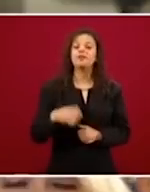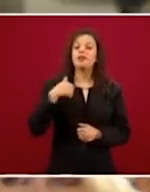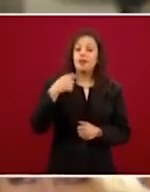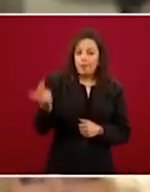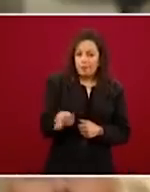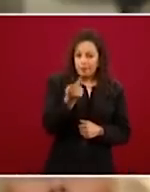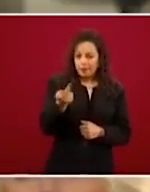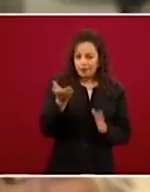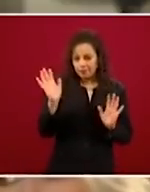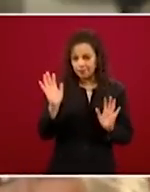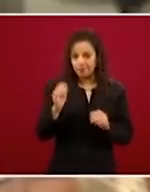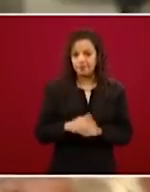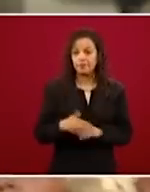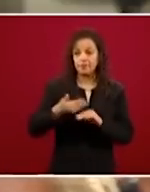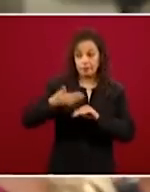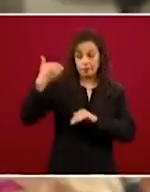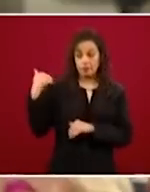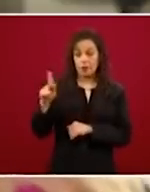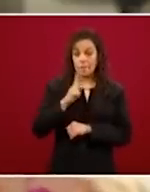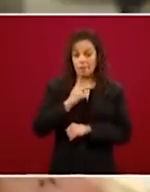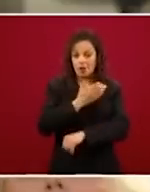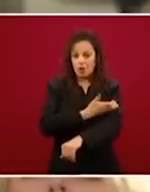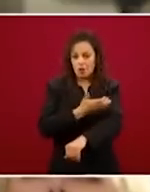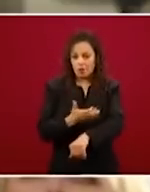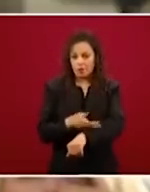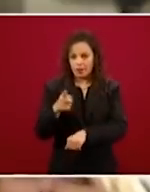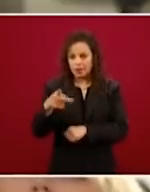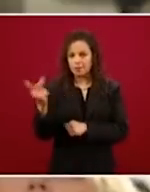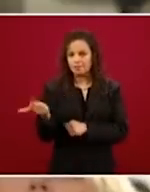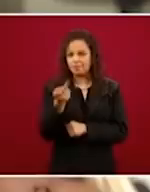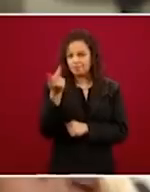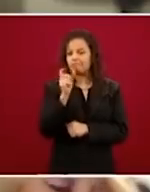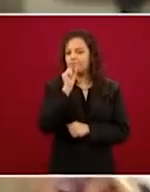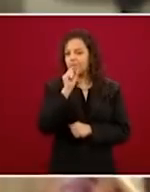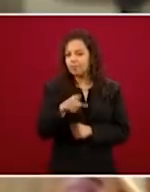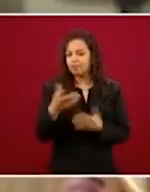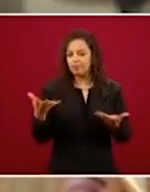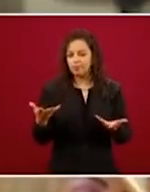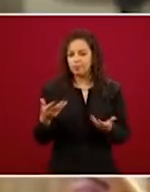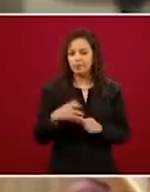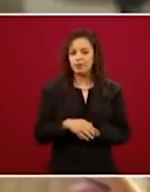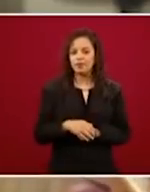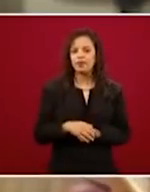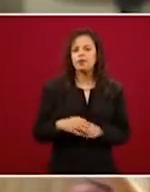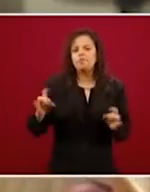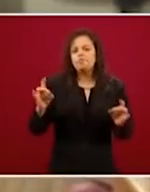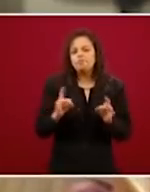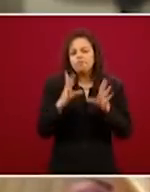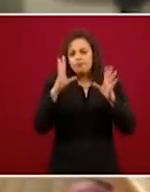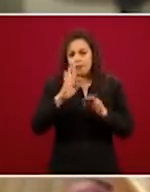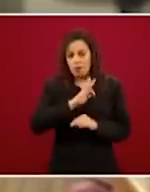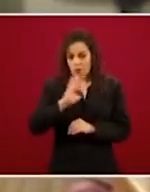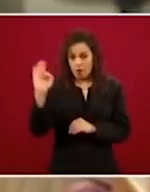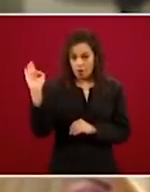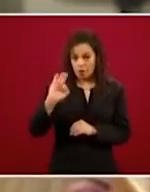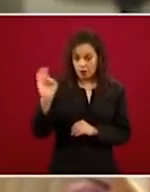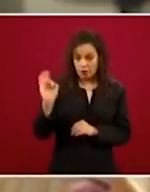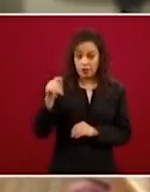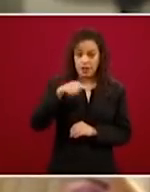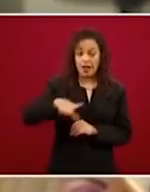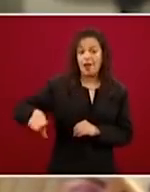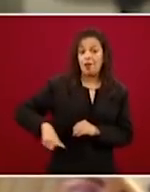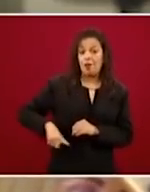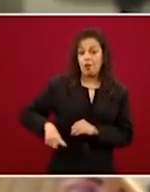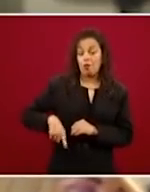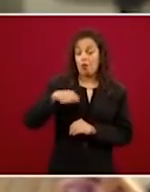aquí mi compañero de sdp y hace un par de meses yo se lo planteaba que si existe la posibilidad de que el gobierno así como se ha comprometido